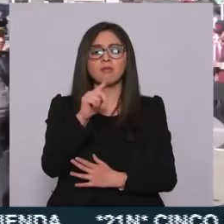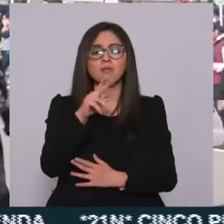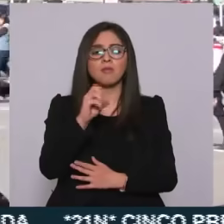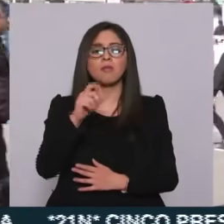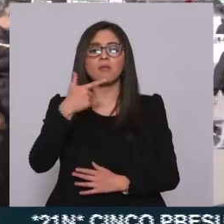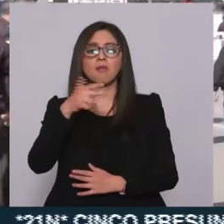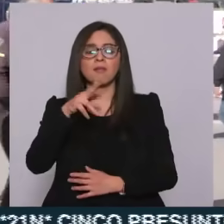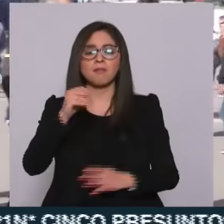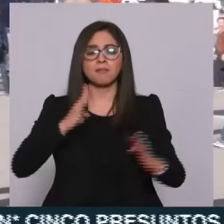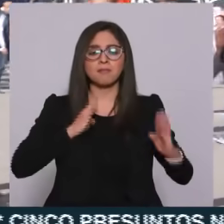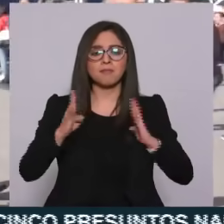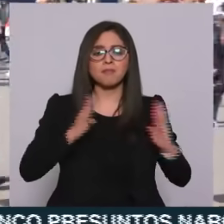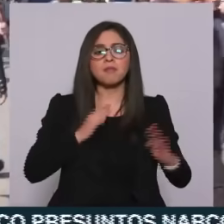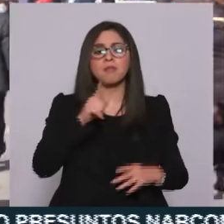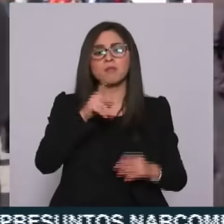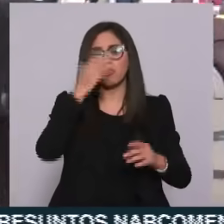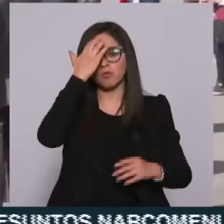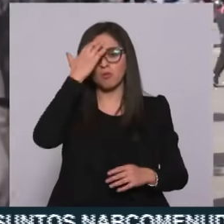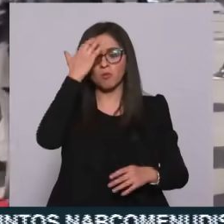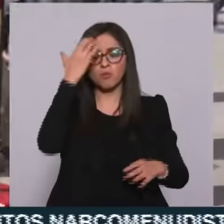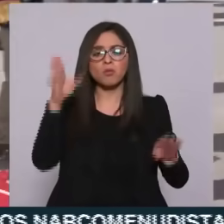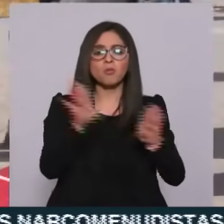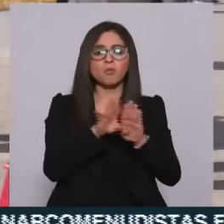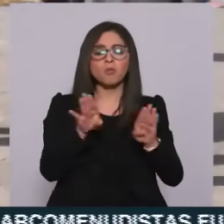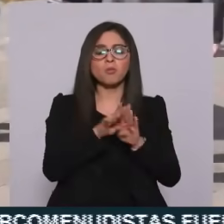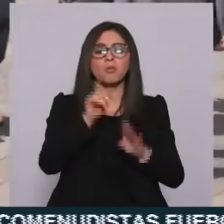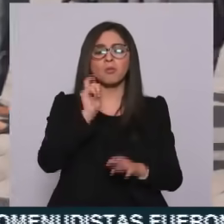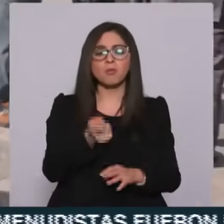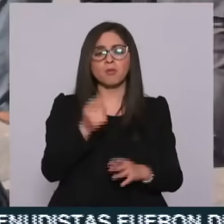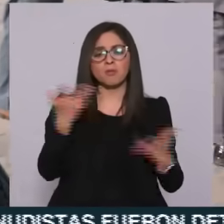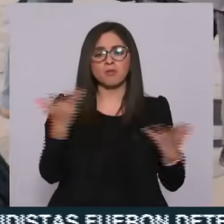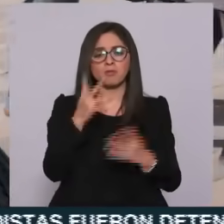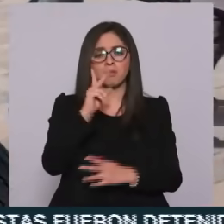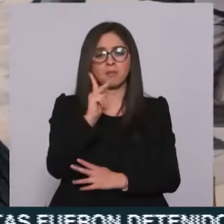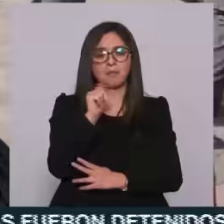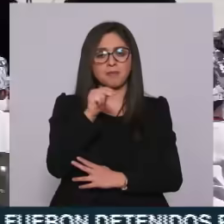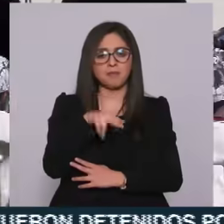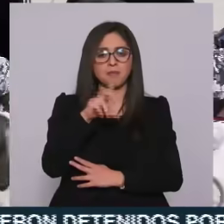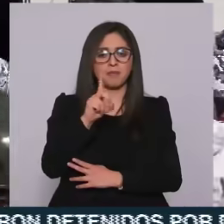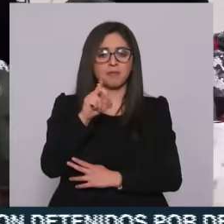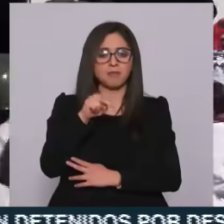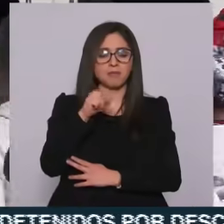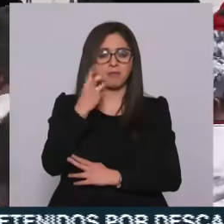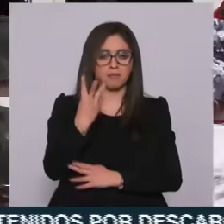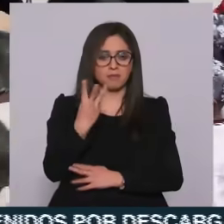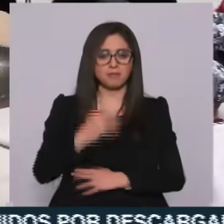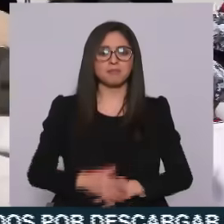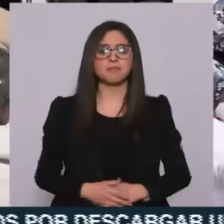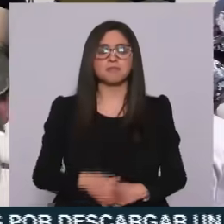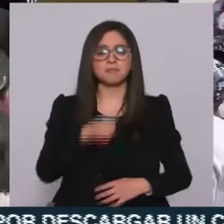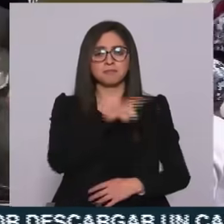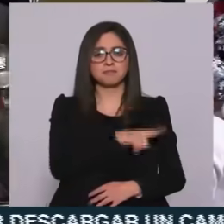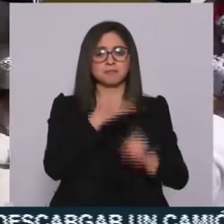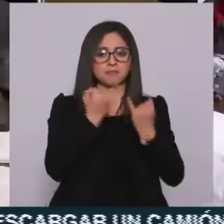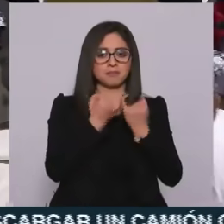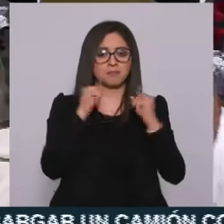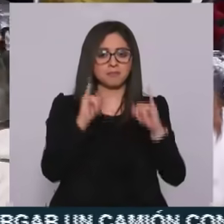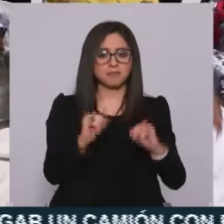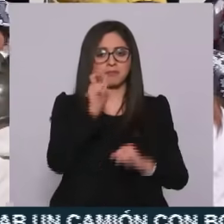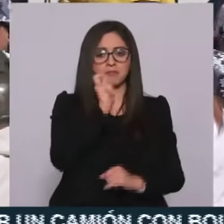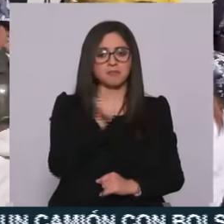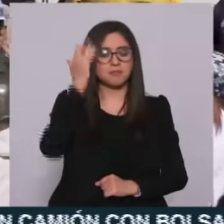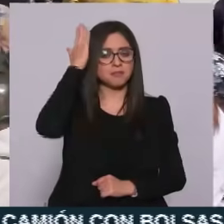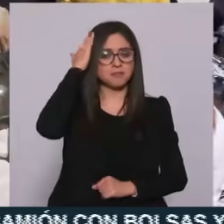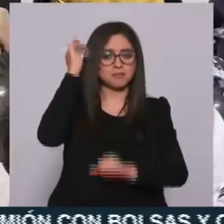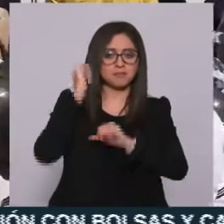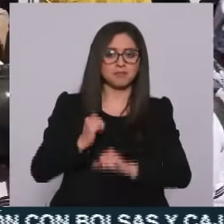militares, además de poder conocer cómo se aplica el Plan DN3. Tras la inauguración encabezada por los altos mandos de